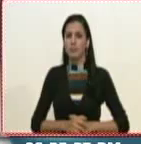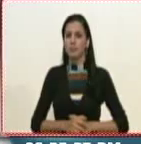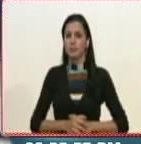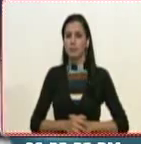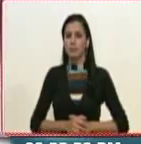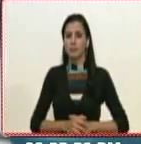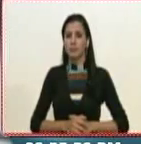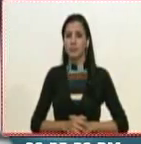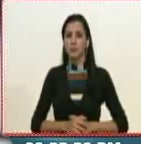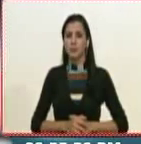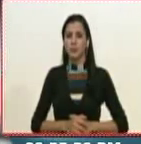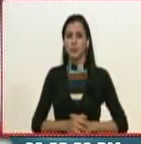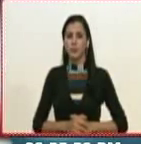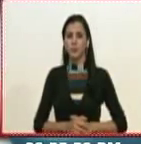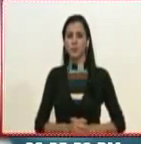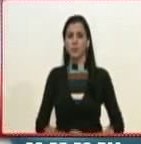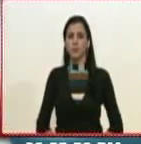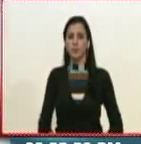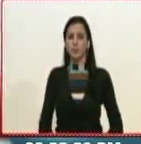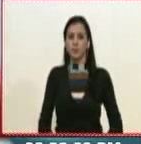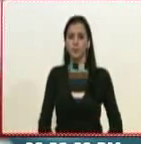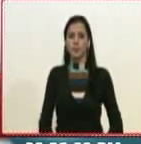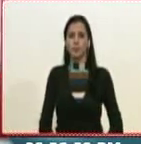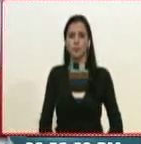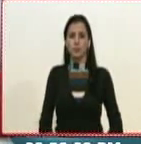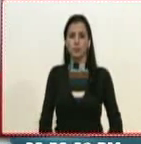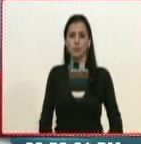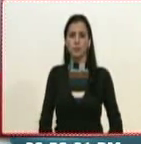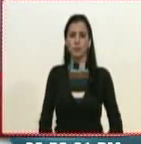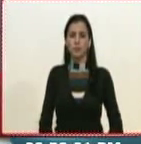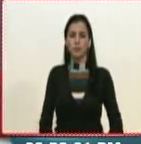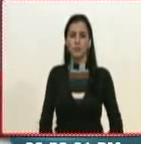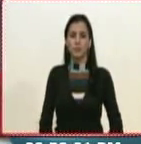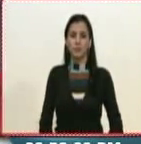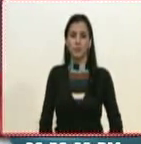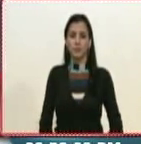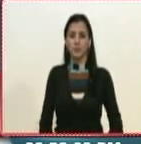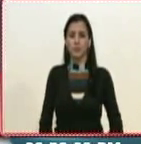Compañero Hugo Chávez, presente, la revolución bolivariana.